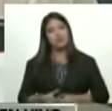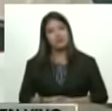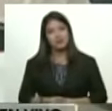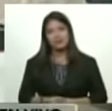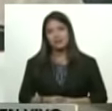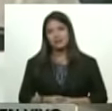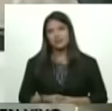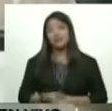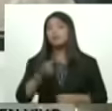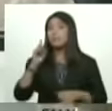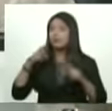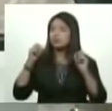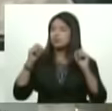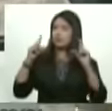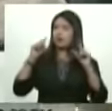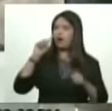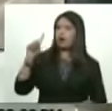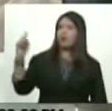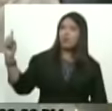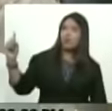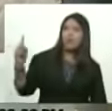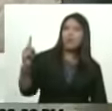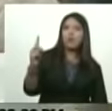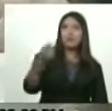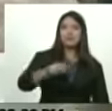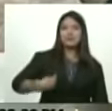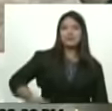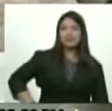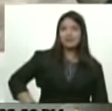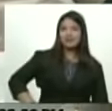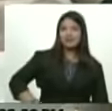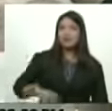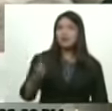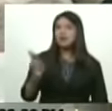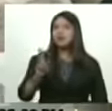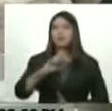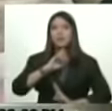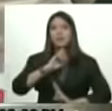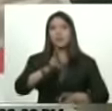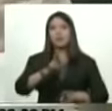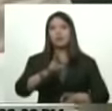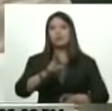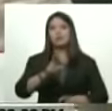fue sorpresivo realmente la aparición del presidente y la velocidad de respuesta,